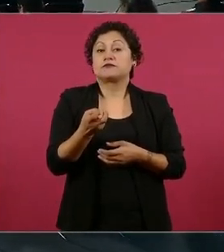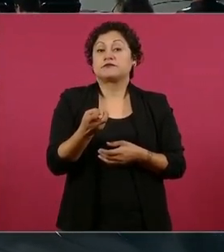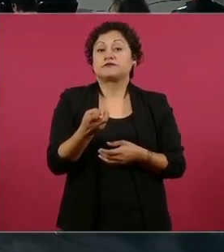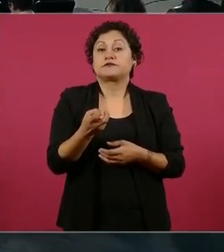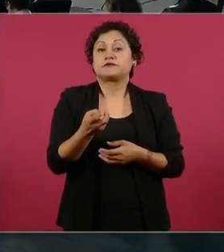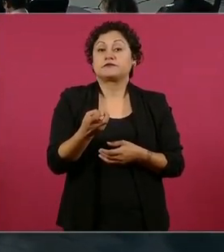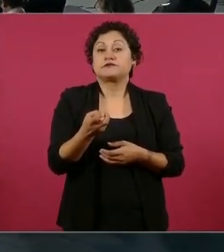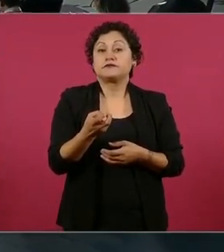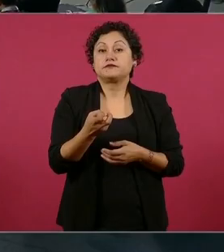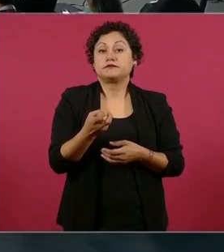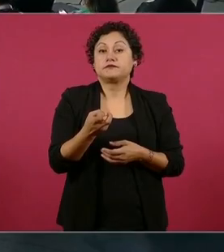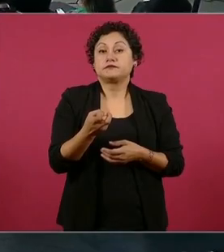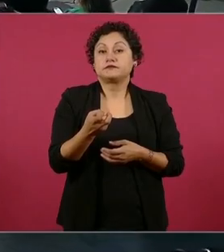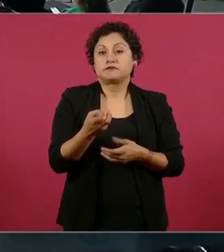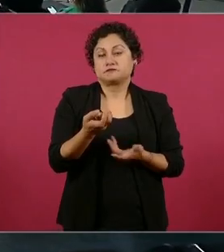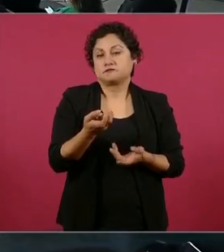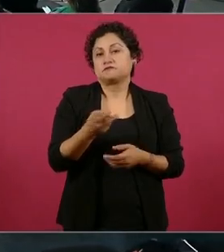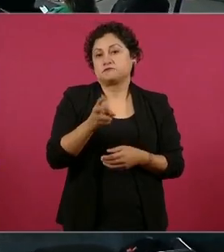producen